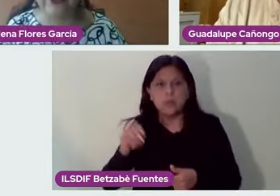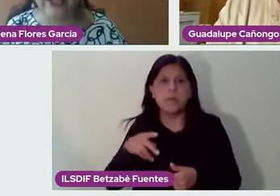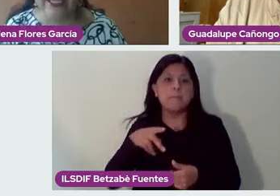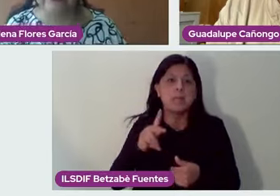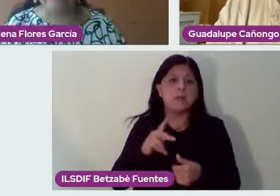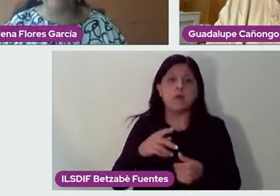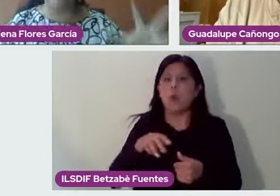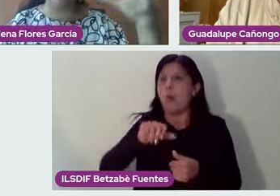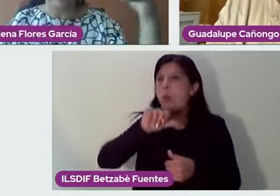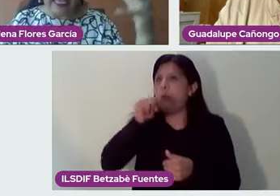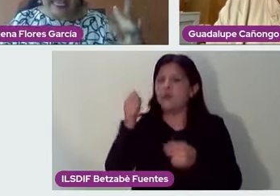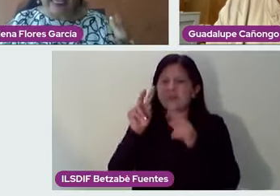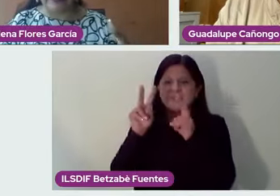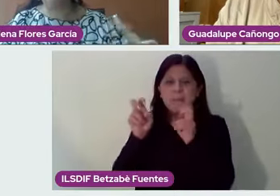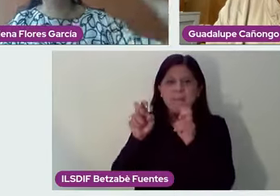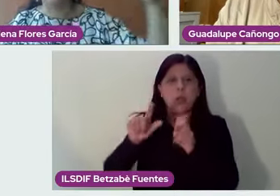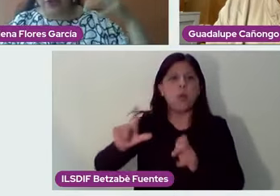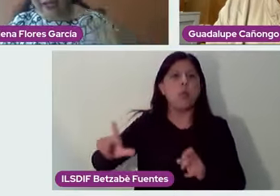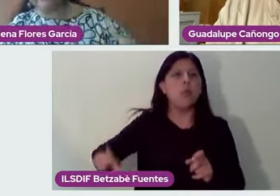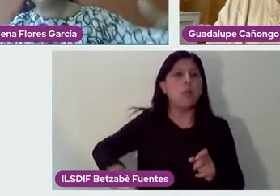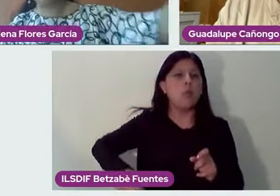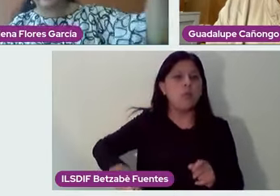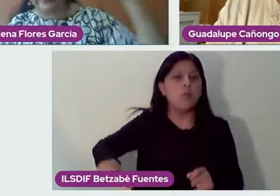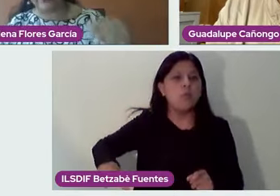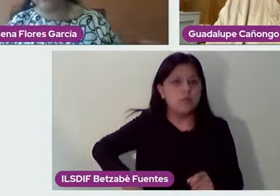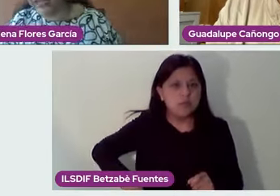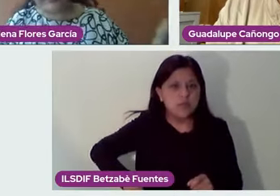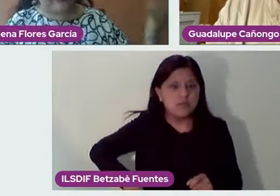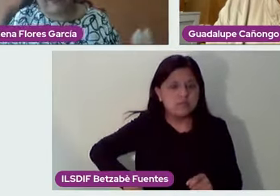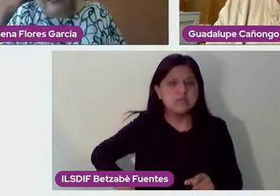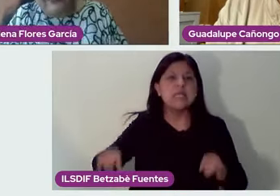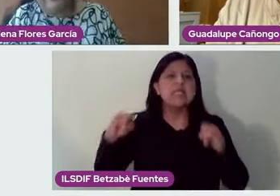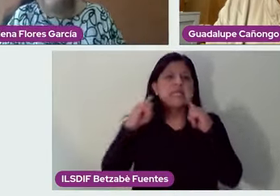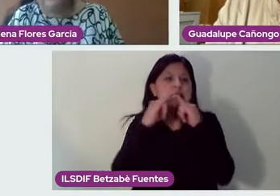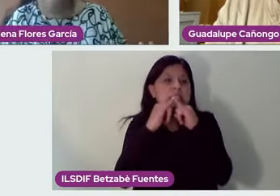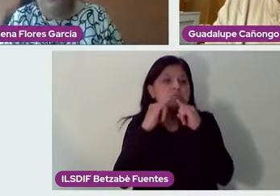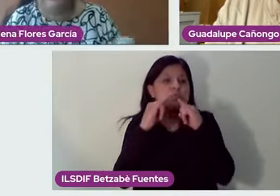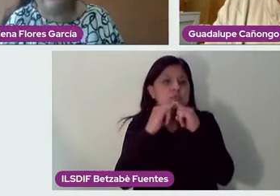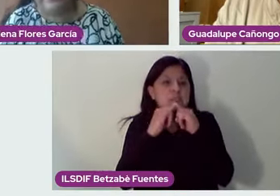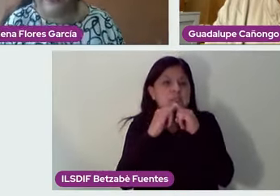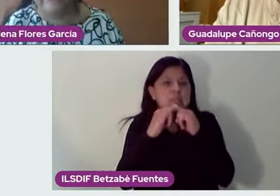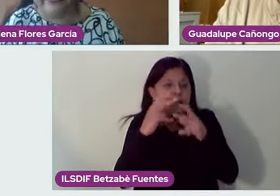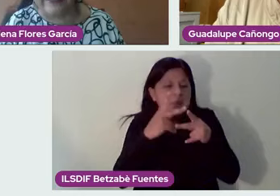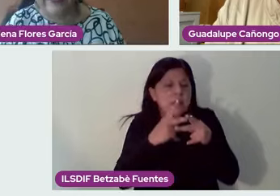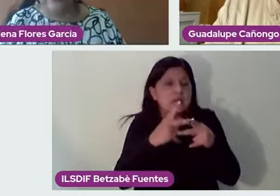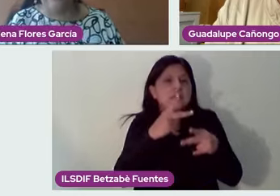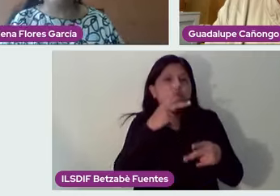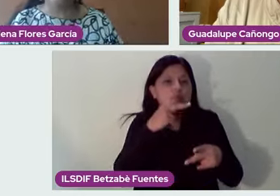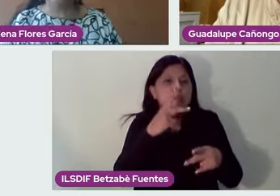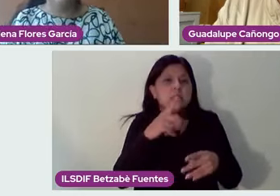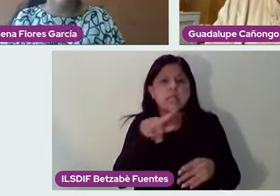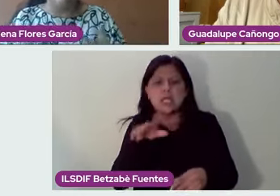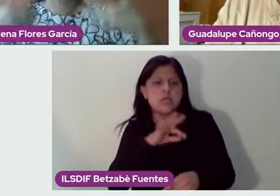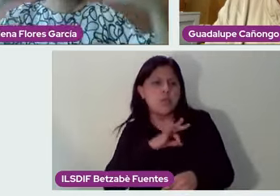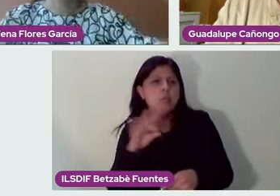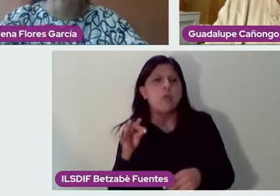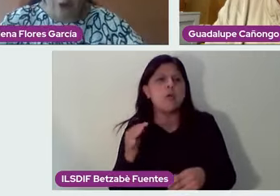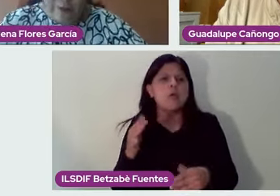e-gobierno, ¿no? Estos servicios institucionales digitalizados que la verdad están siendo muy amigables, ¿no?